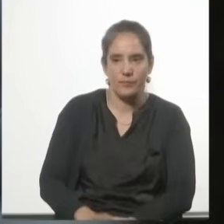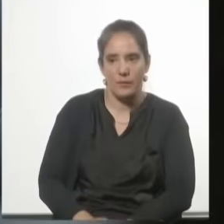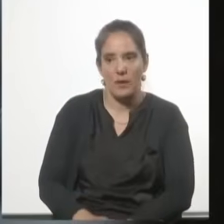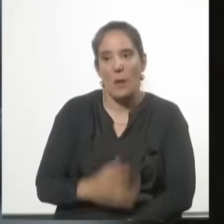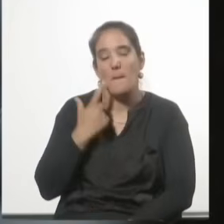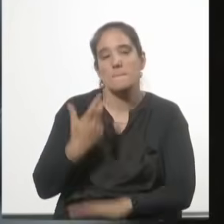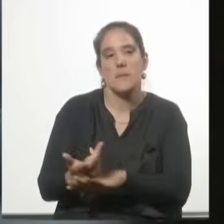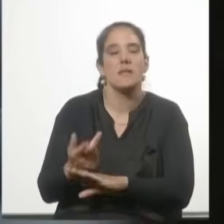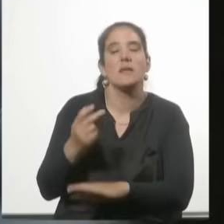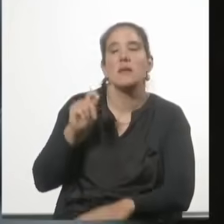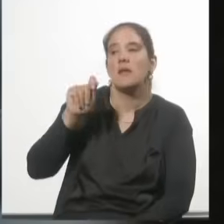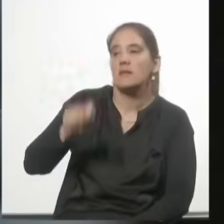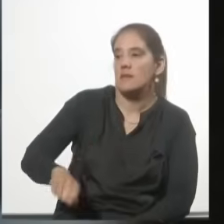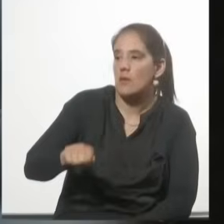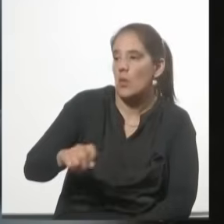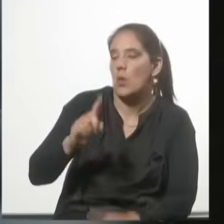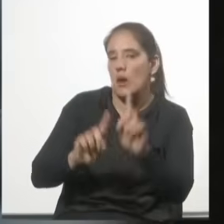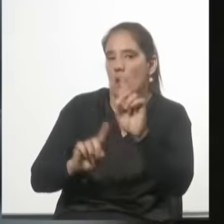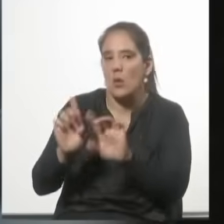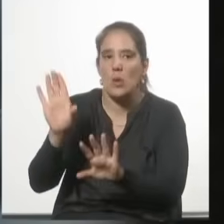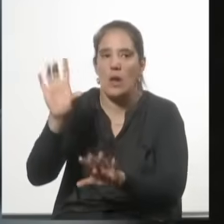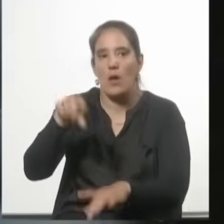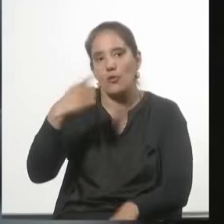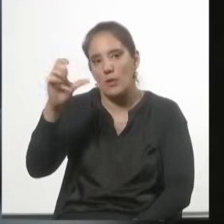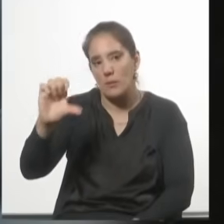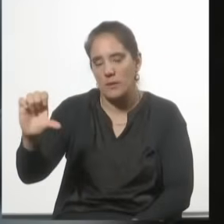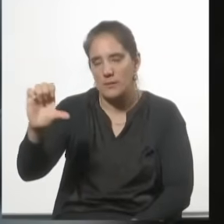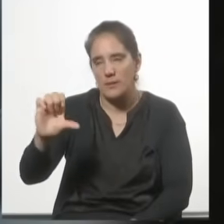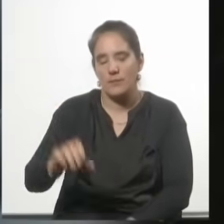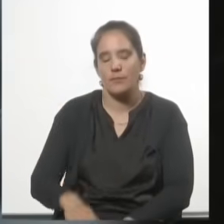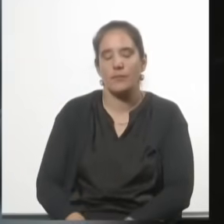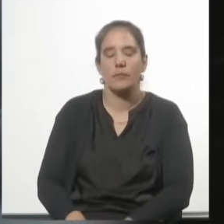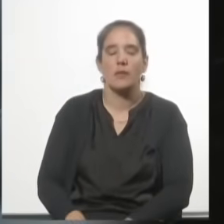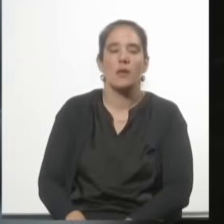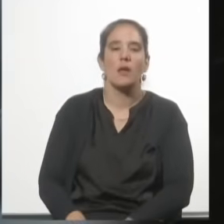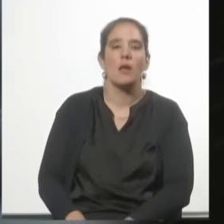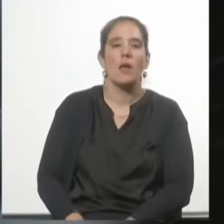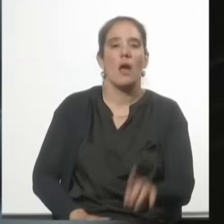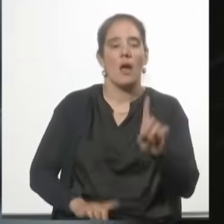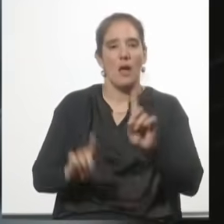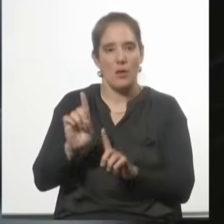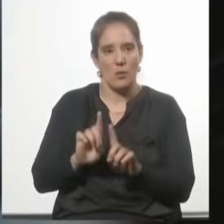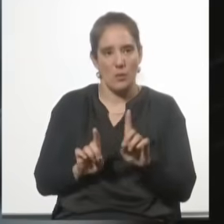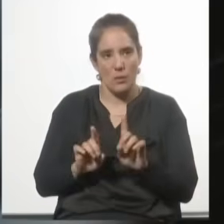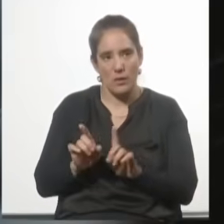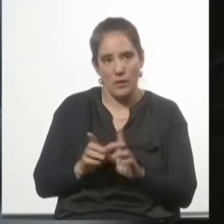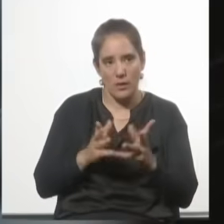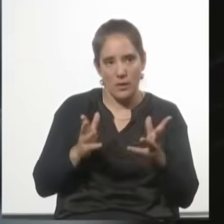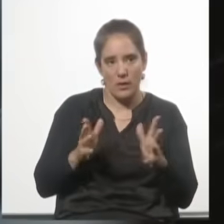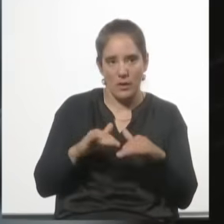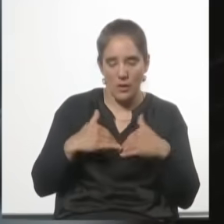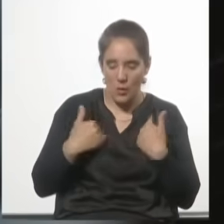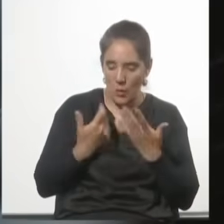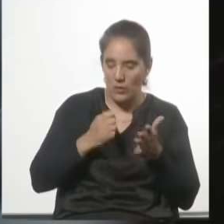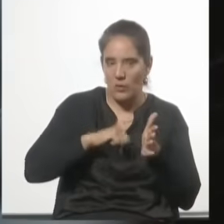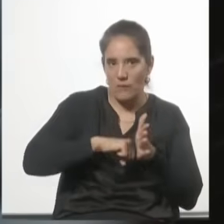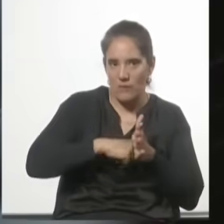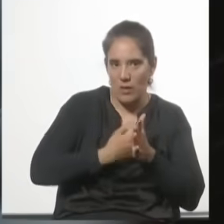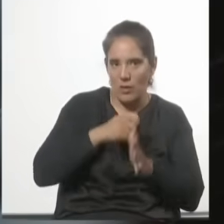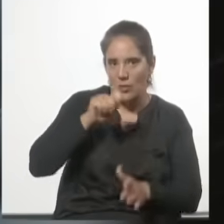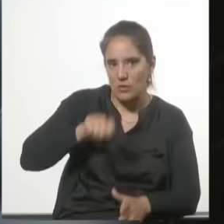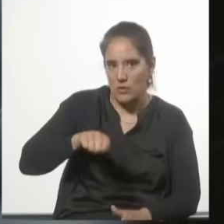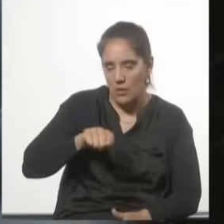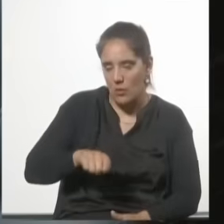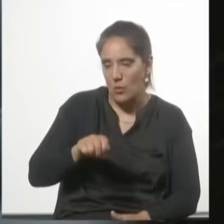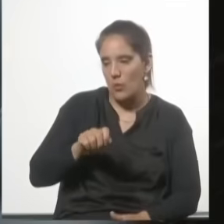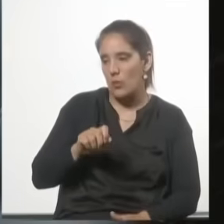tenían justificación alguna. En muchos casos, tal como nuestro Banco de Seguros del Estado,